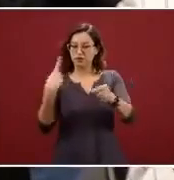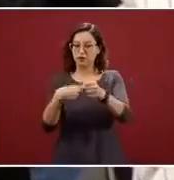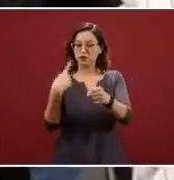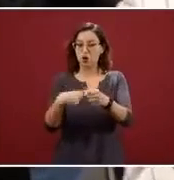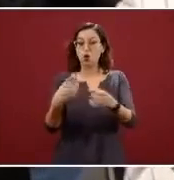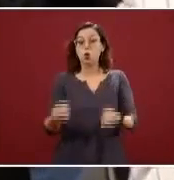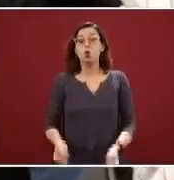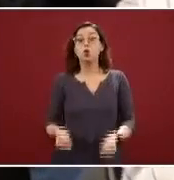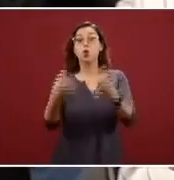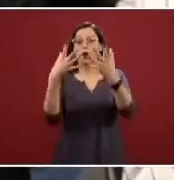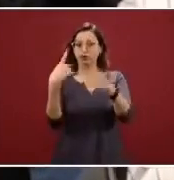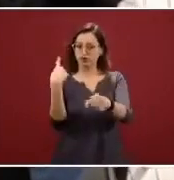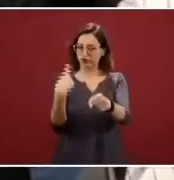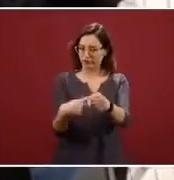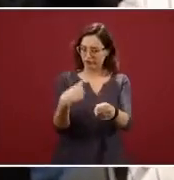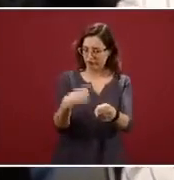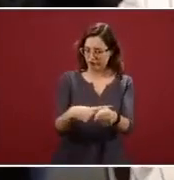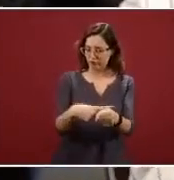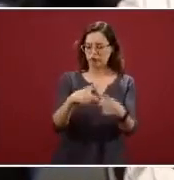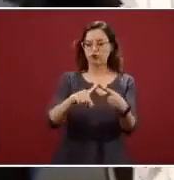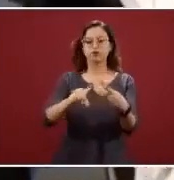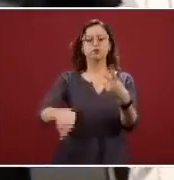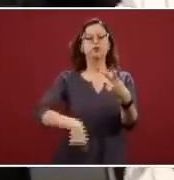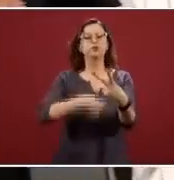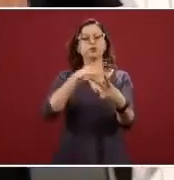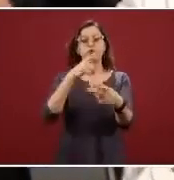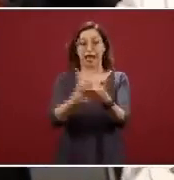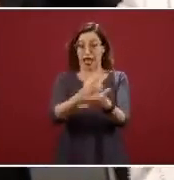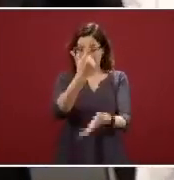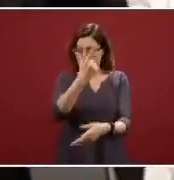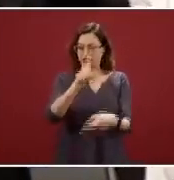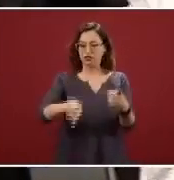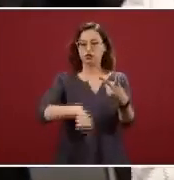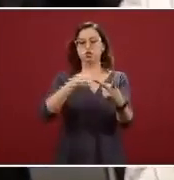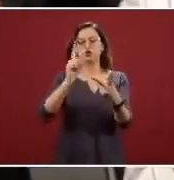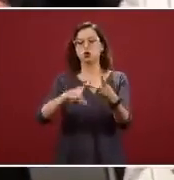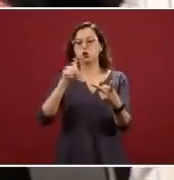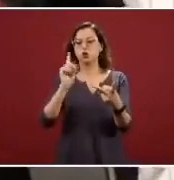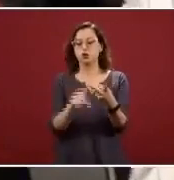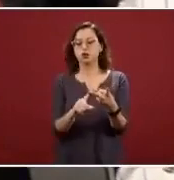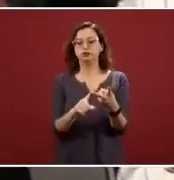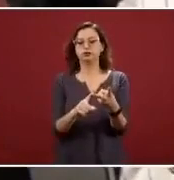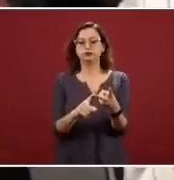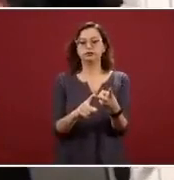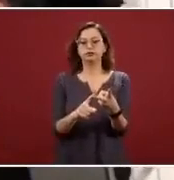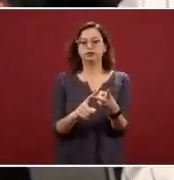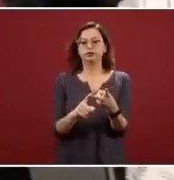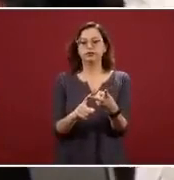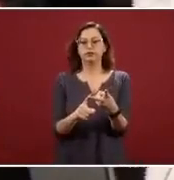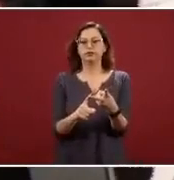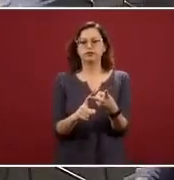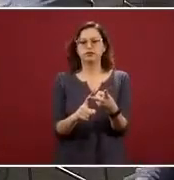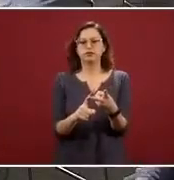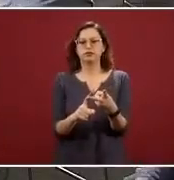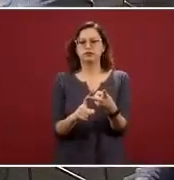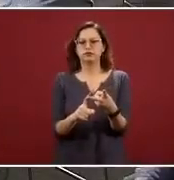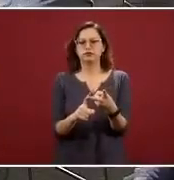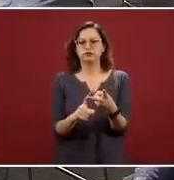graves? Segundo tema, en el escenario 3, donde se está planteando pacientes